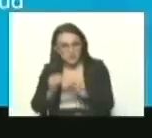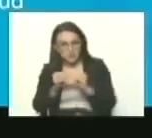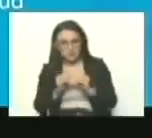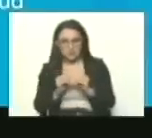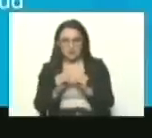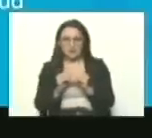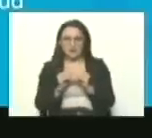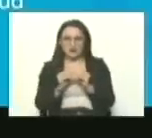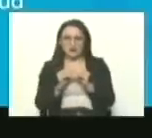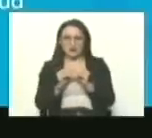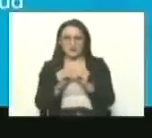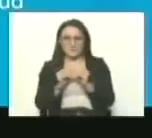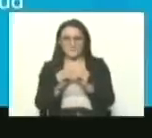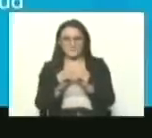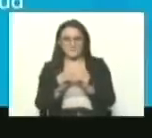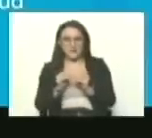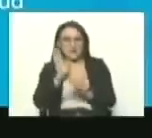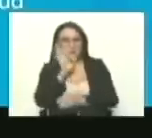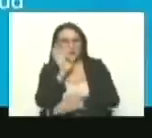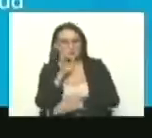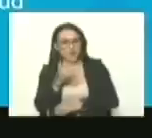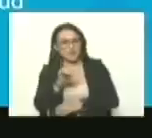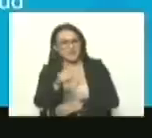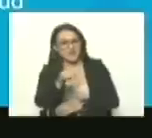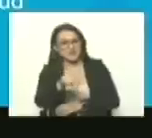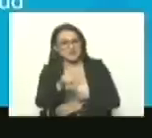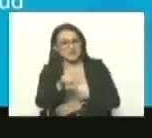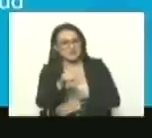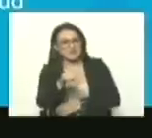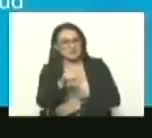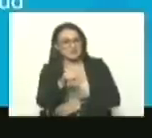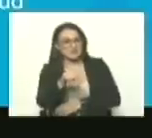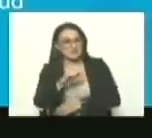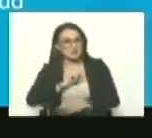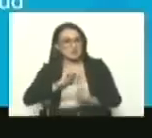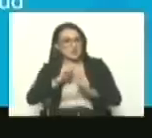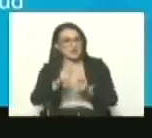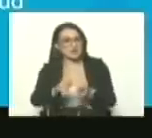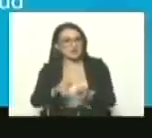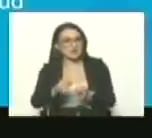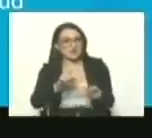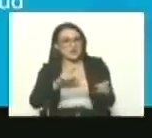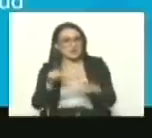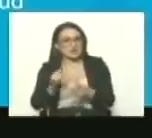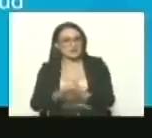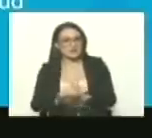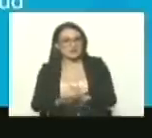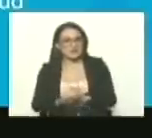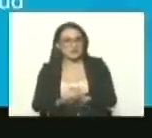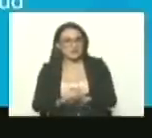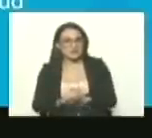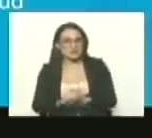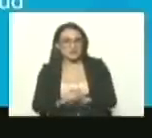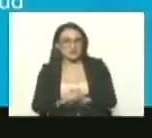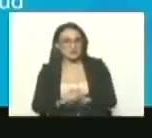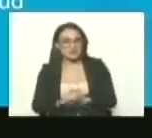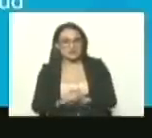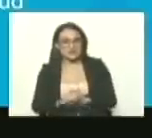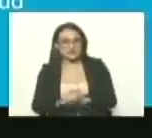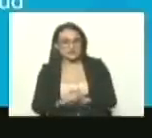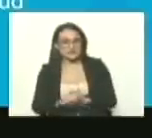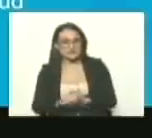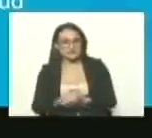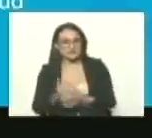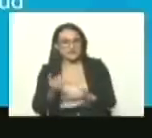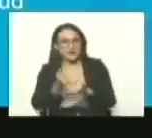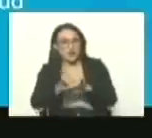para arreglar esa prensa basura que está allí. Yo le entregué a él. Entonces necesito que impulse, mi presidente,